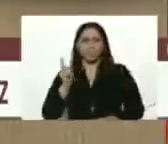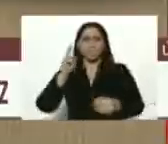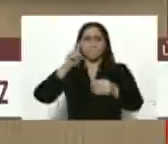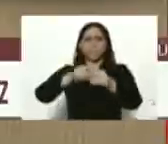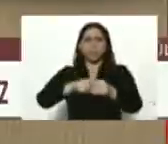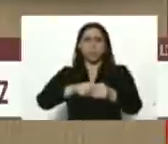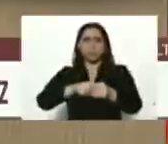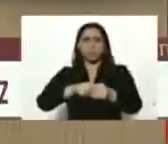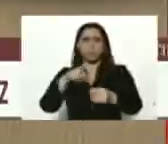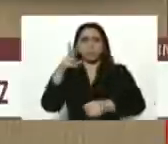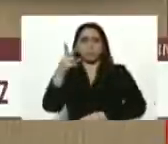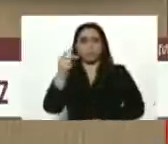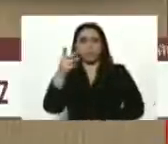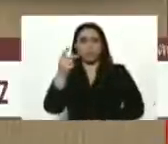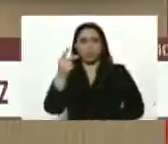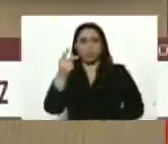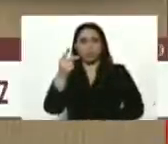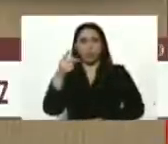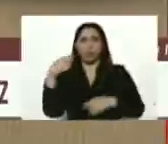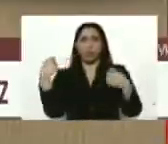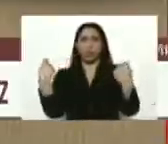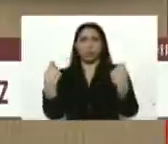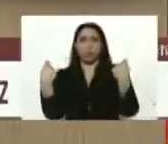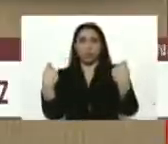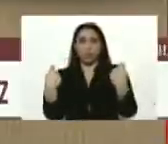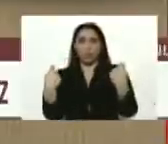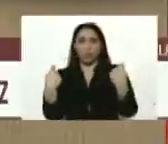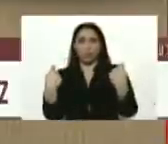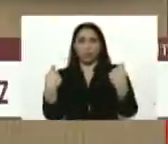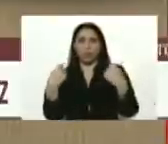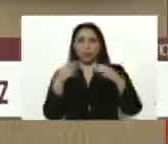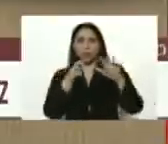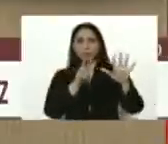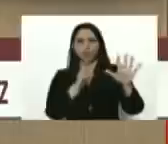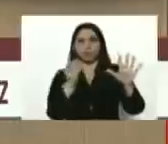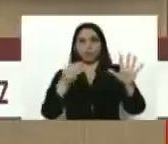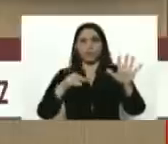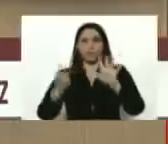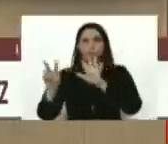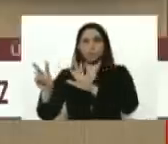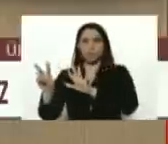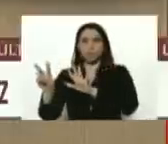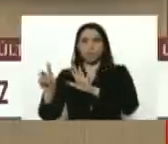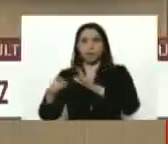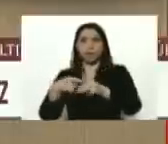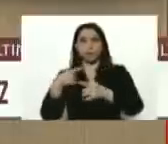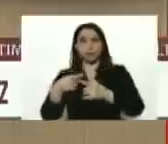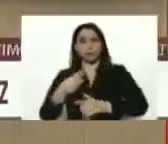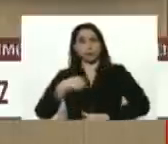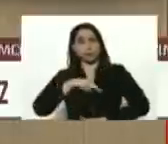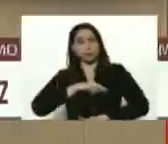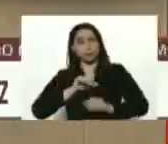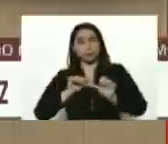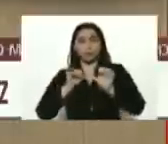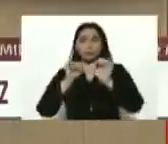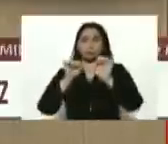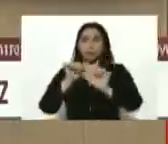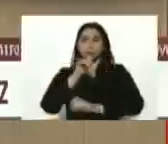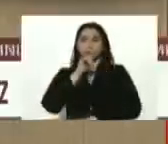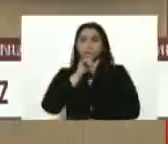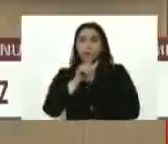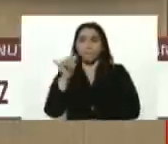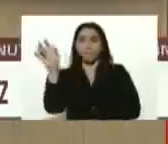incorporados en la segunda jornada del 7+7. Así que, bueno, nosotros seguiremos